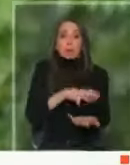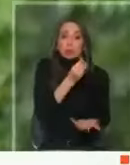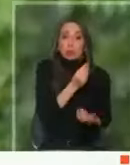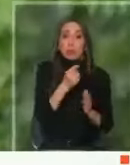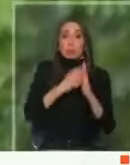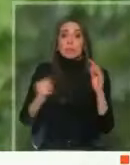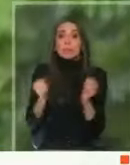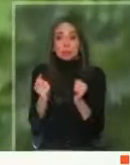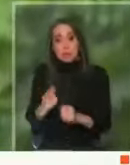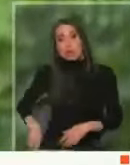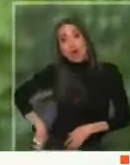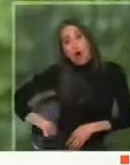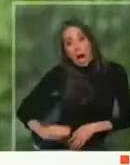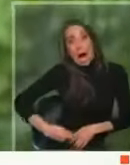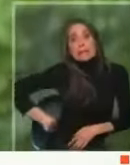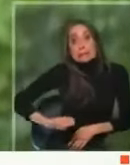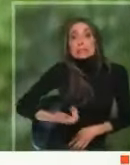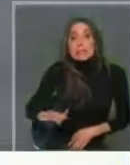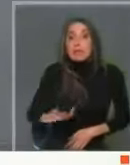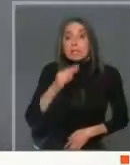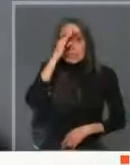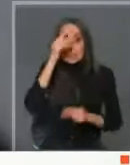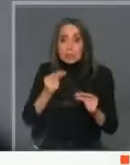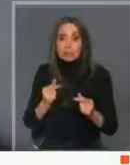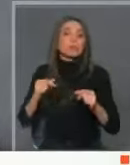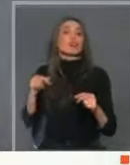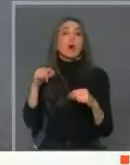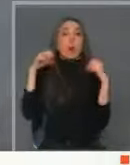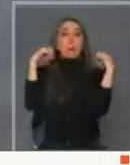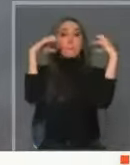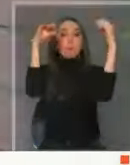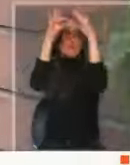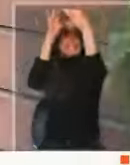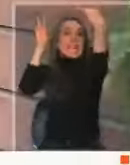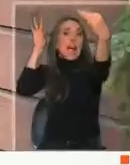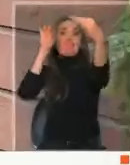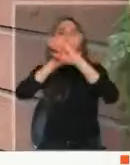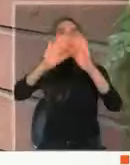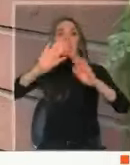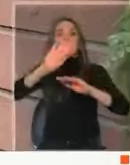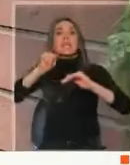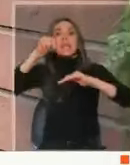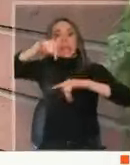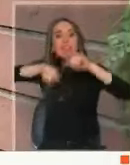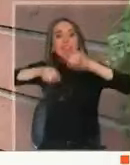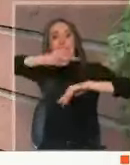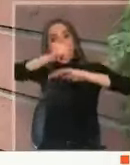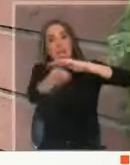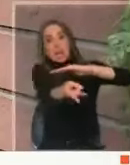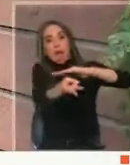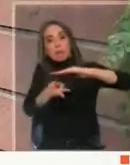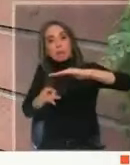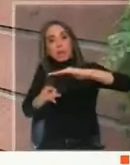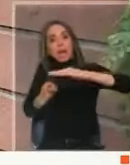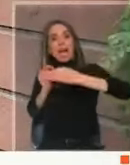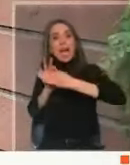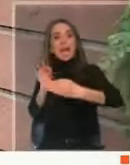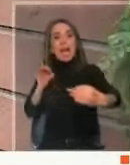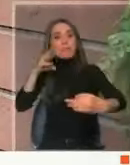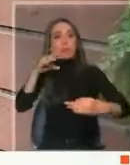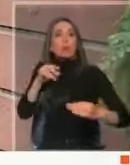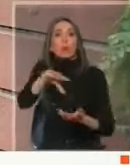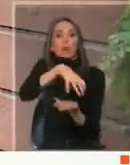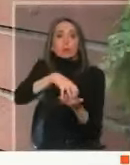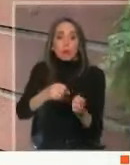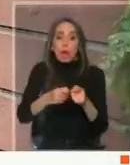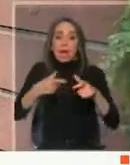bolsillo. Para los expertos, los cables soterrados sería la solución. Normal que siempre, cuando crezca esta ciudad, tenga que